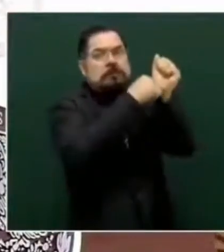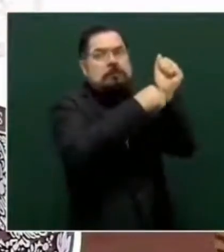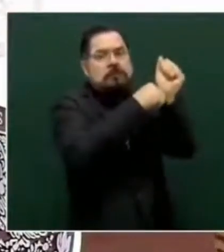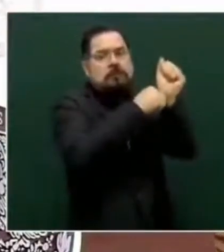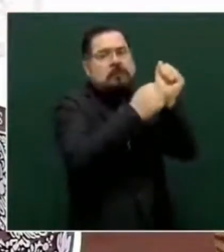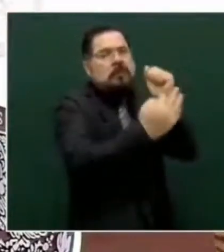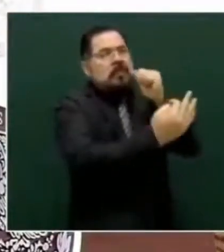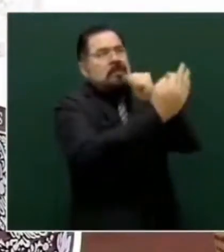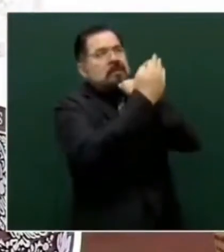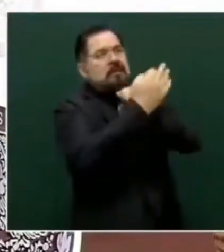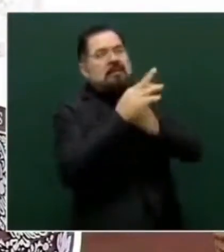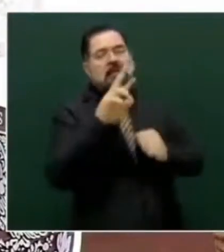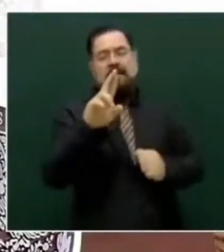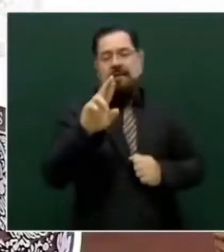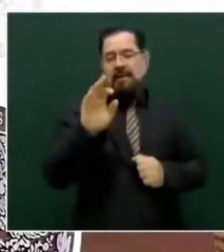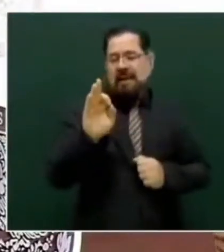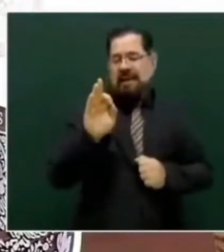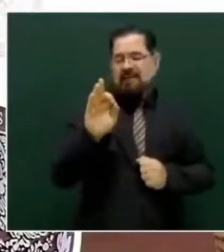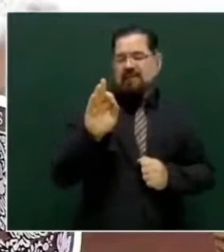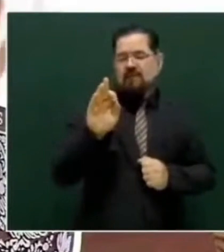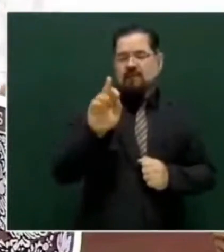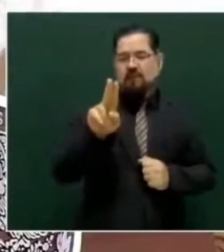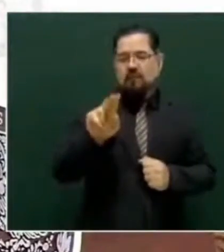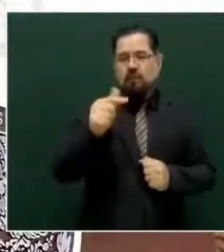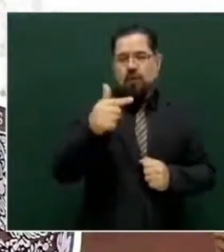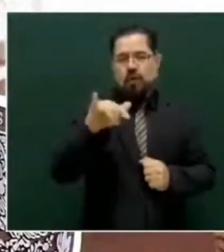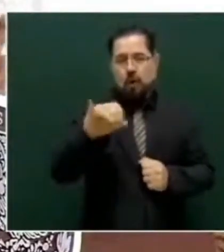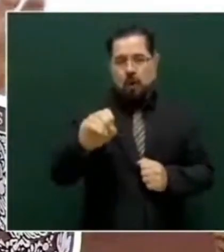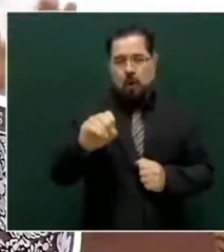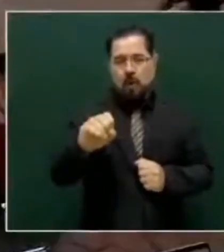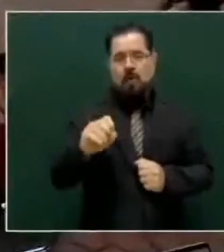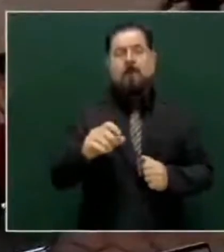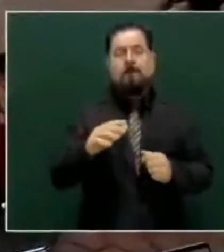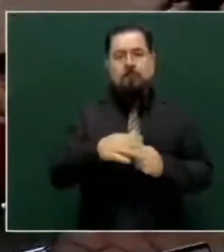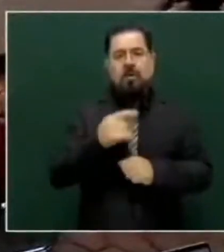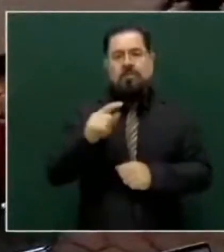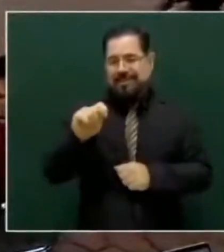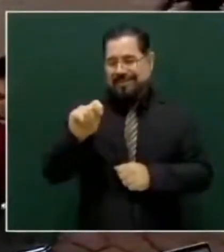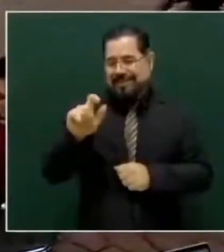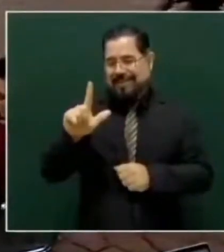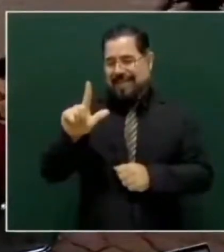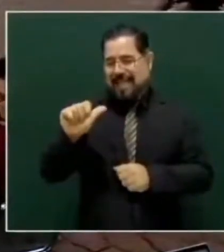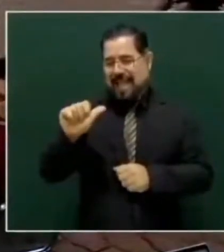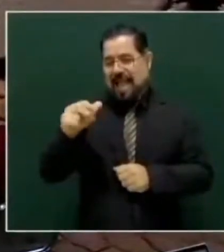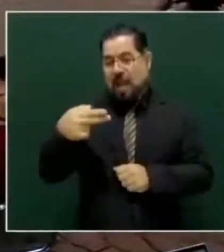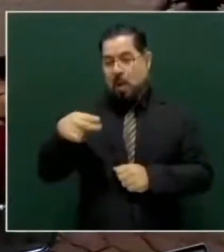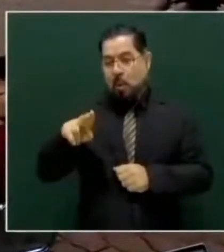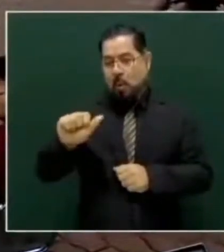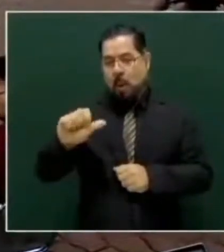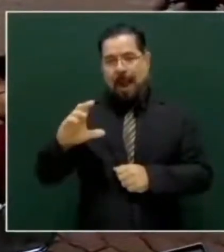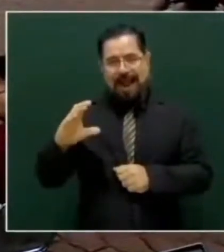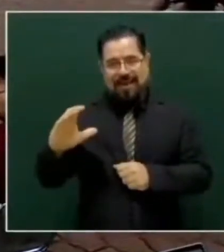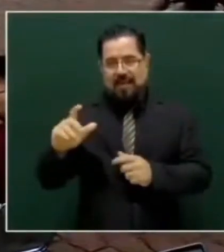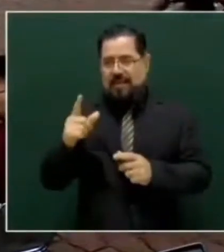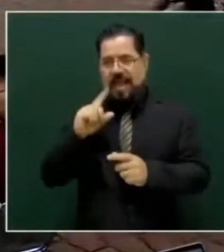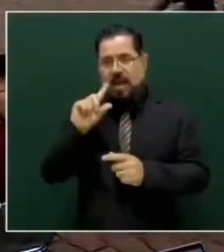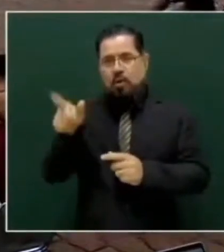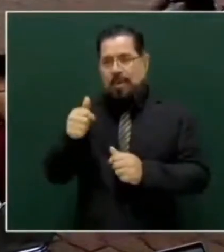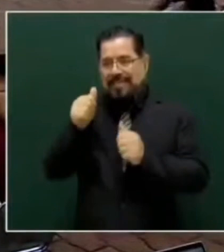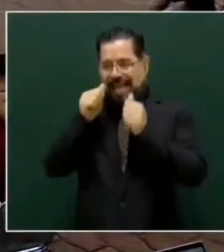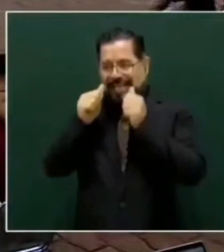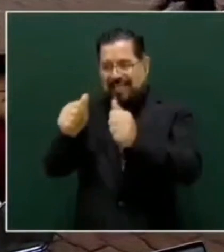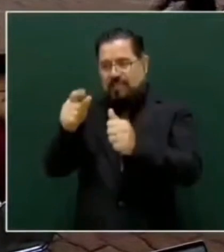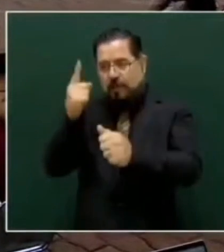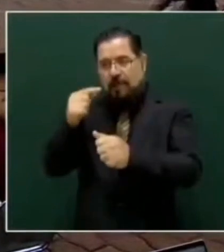va a tramitar solicitudes de refugio, va a simplemente ver cuál es la situación de migración. Y ahí lo que estamos viendo,